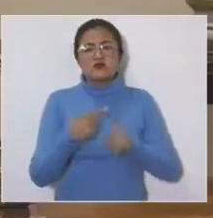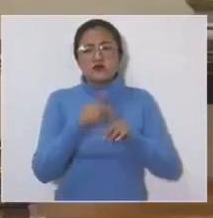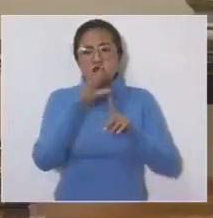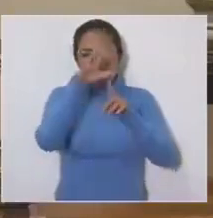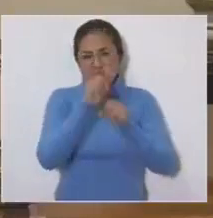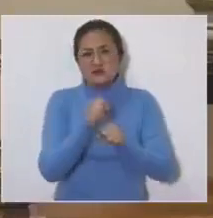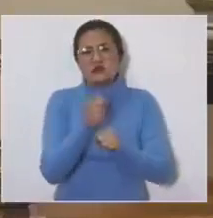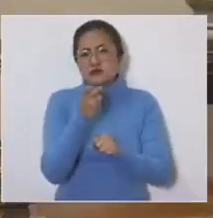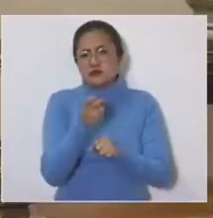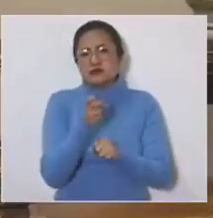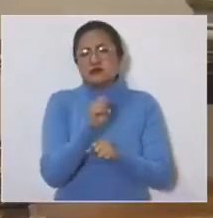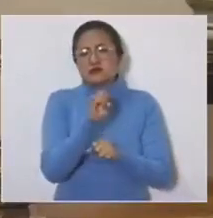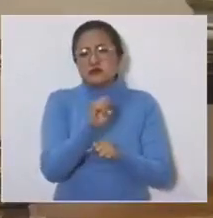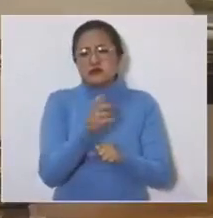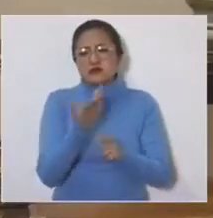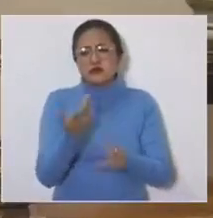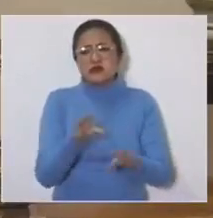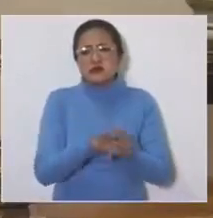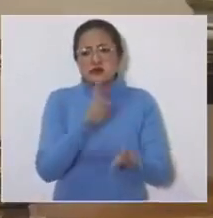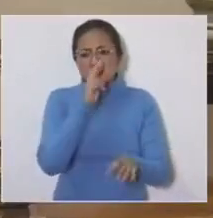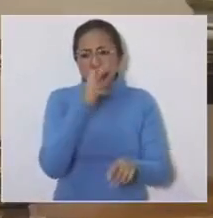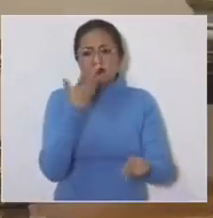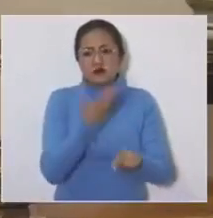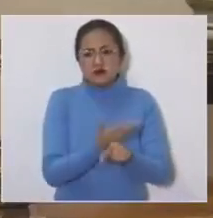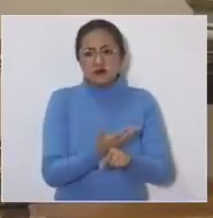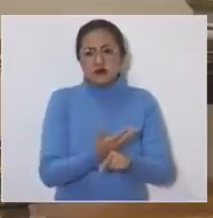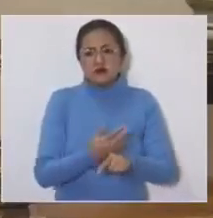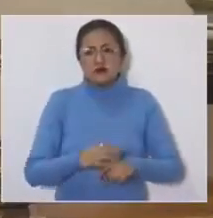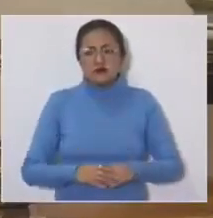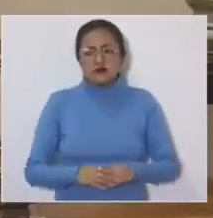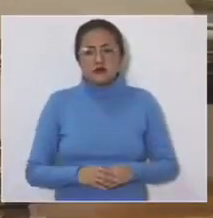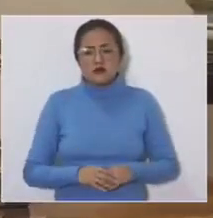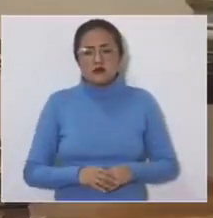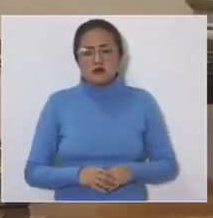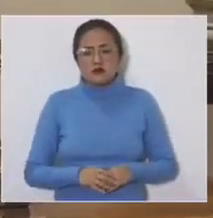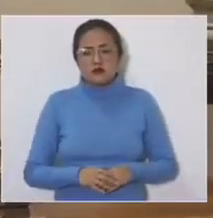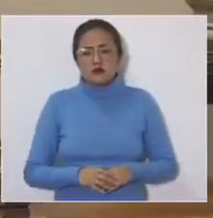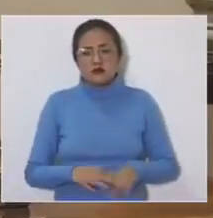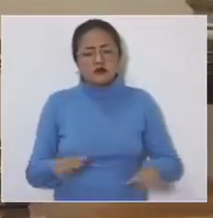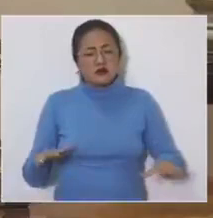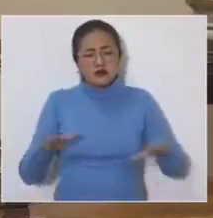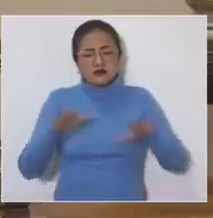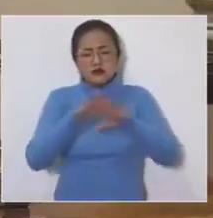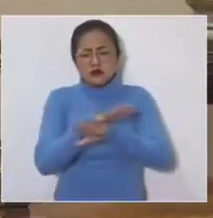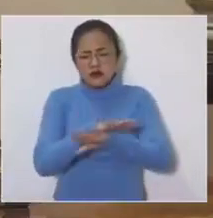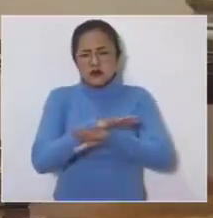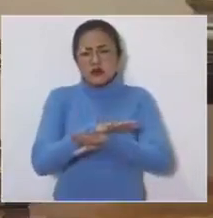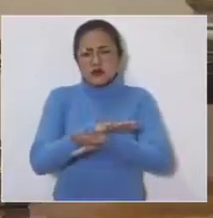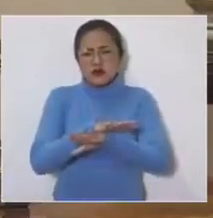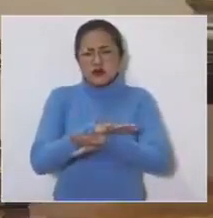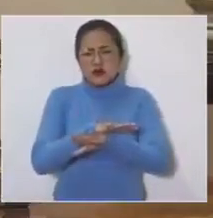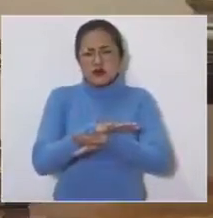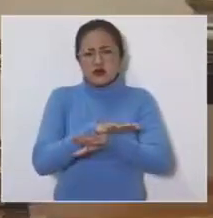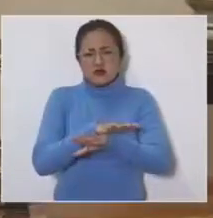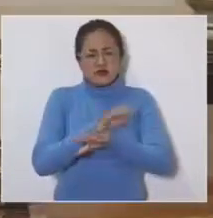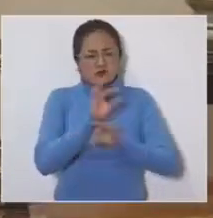a todos la responsabilidad modificaron valores